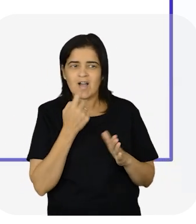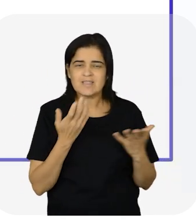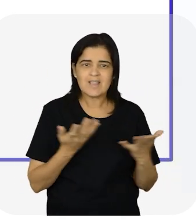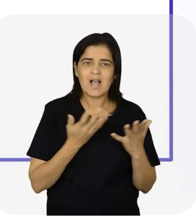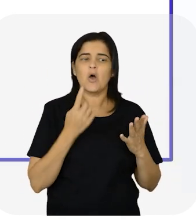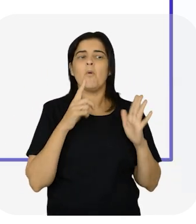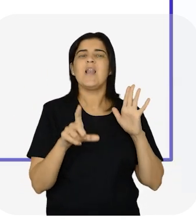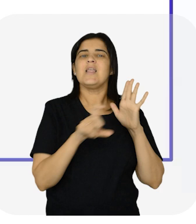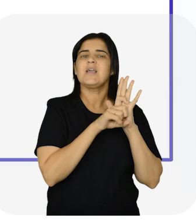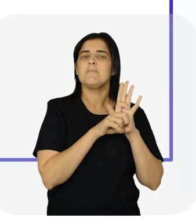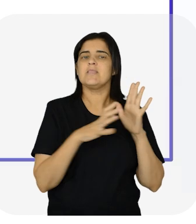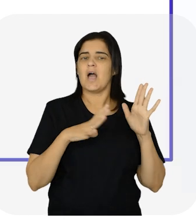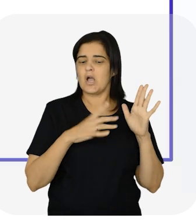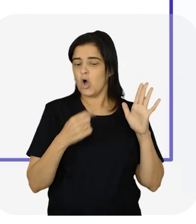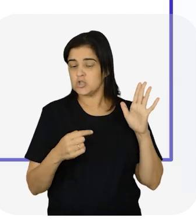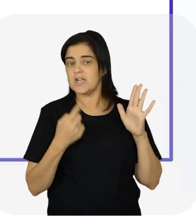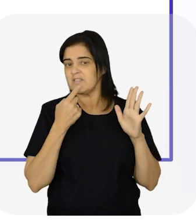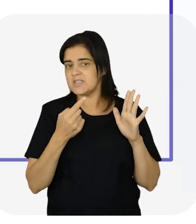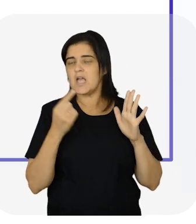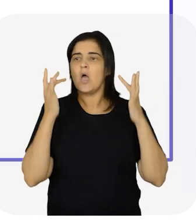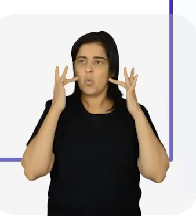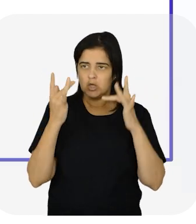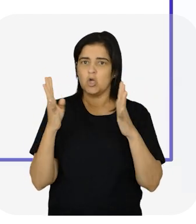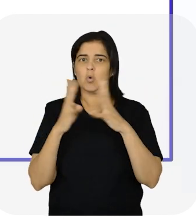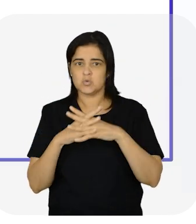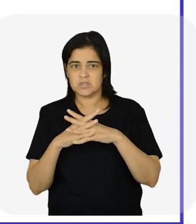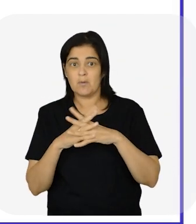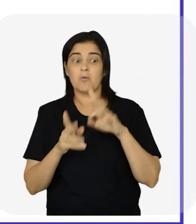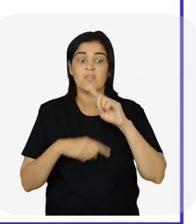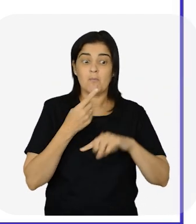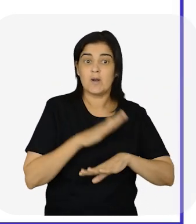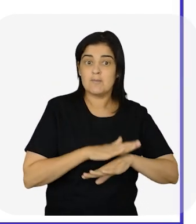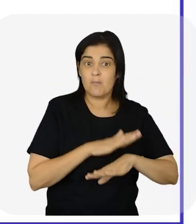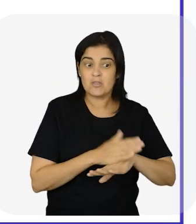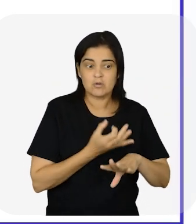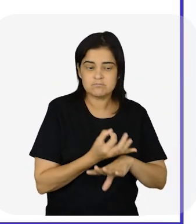el marco legal que ampara la educación inclusiva y la práctica.